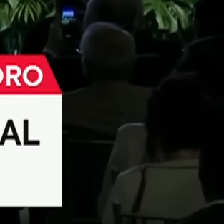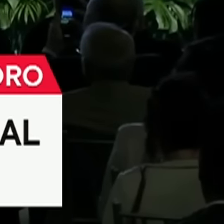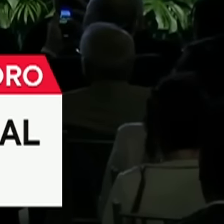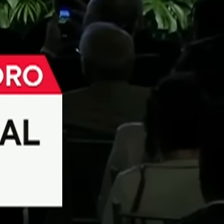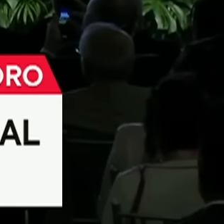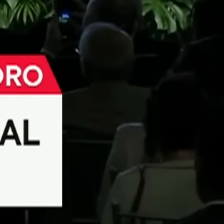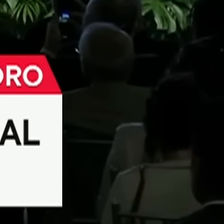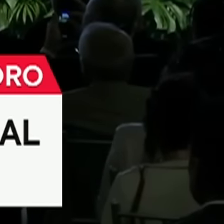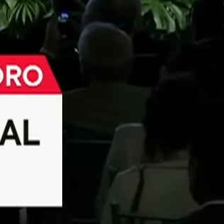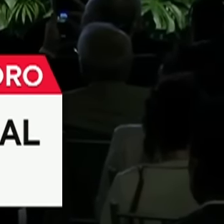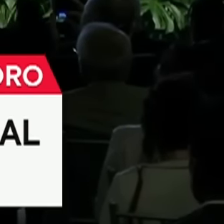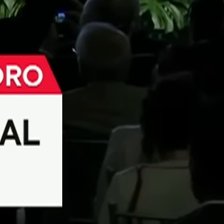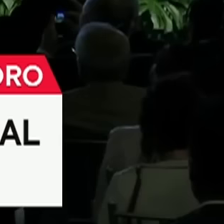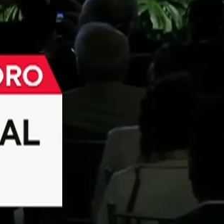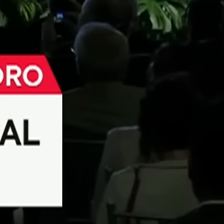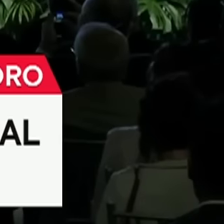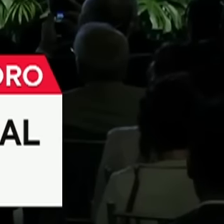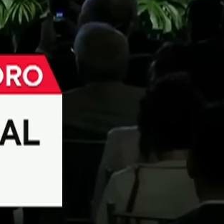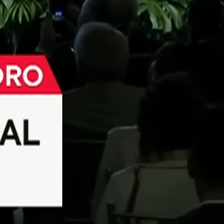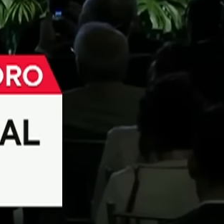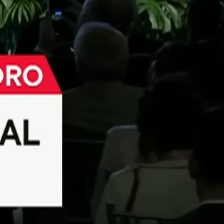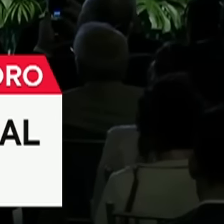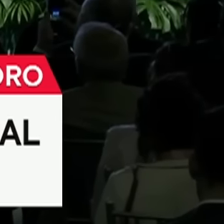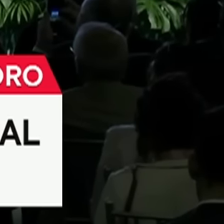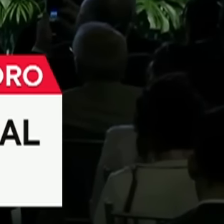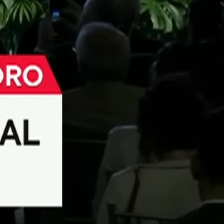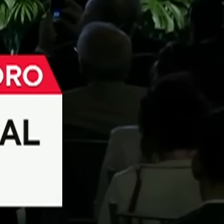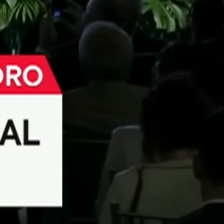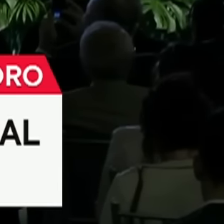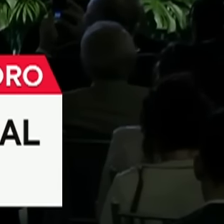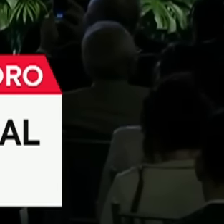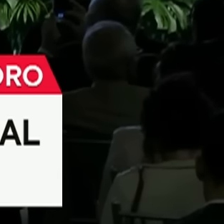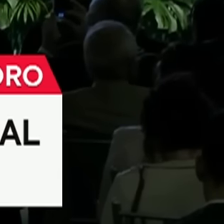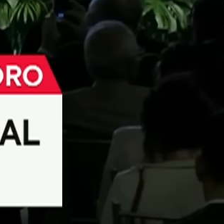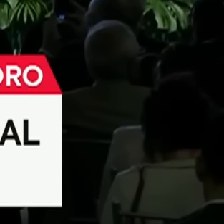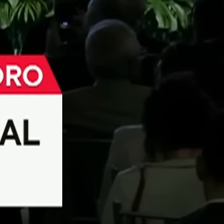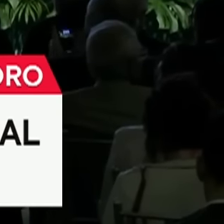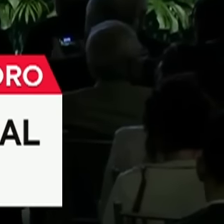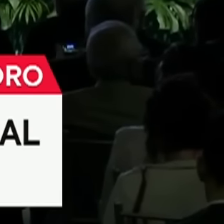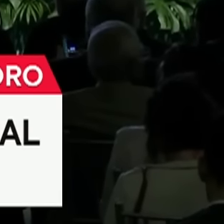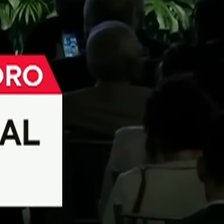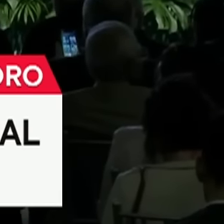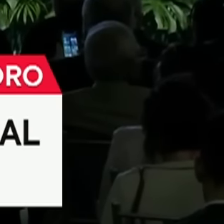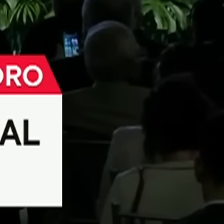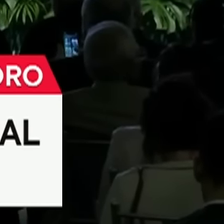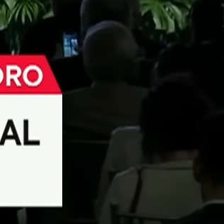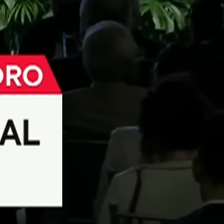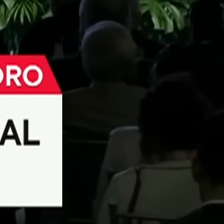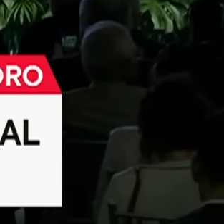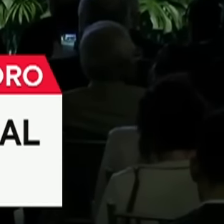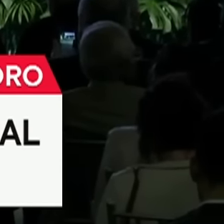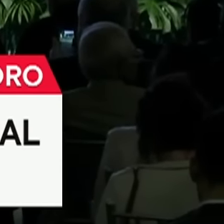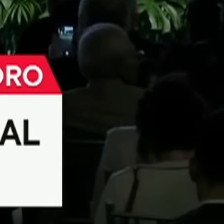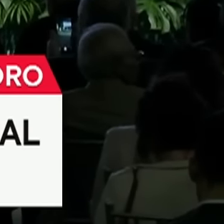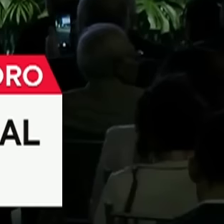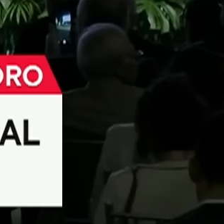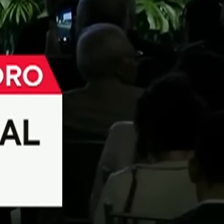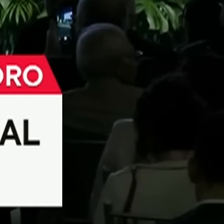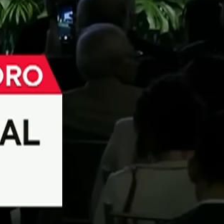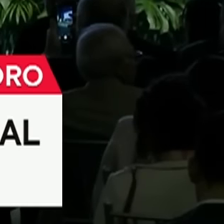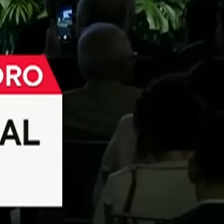de defender y promover los intereses del sector industrial en el Perú, así como contribuir al avance y progreso del